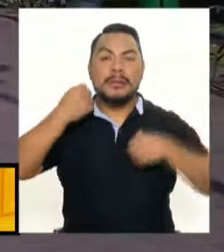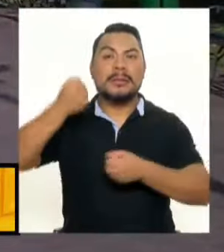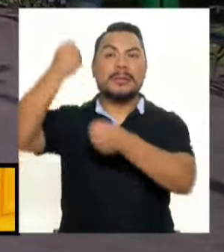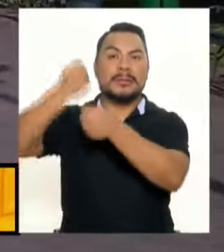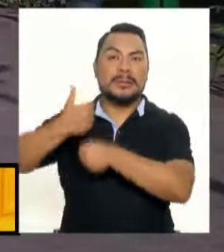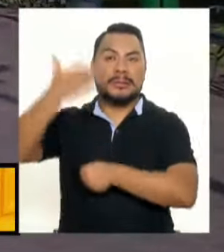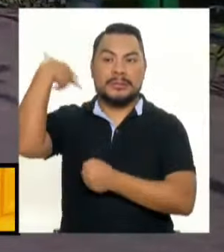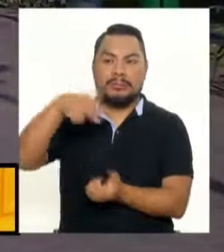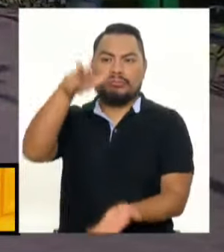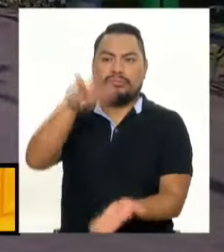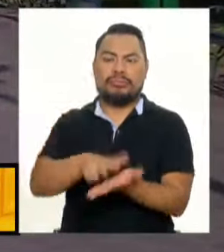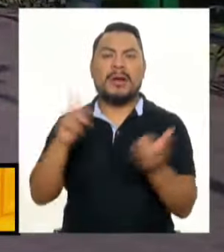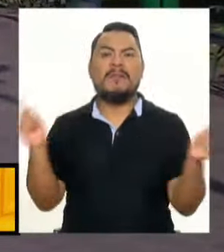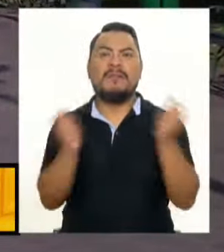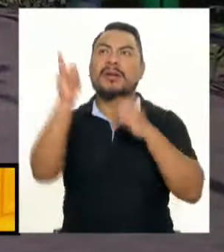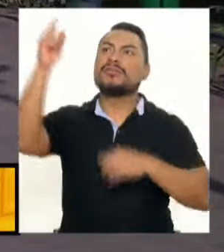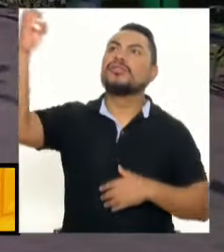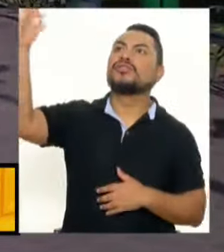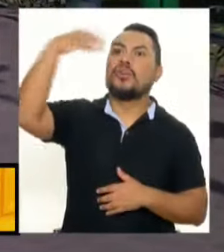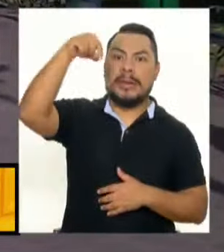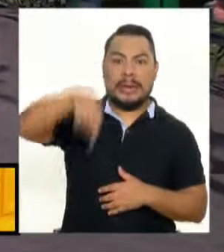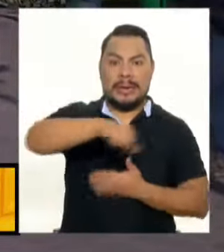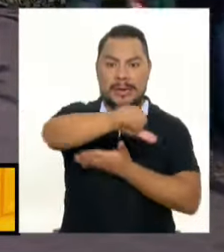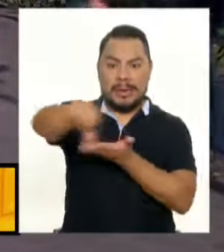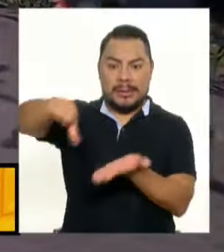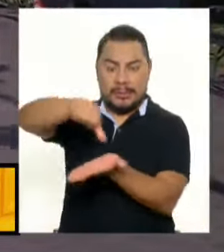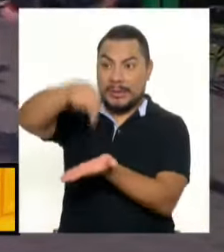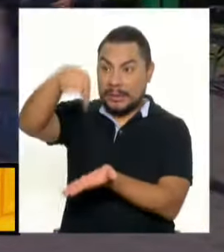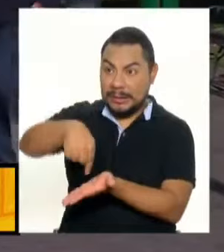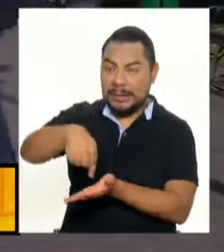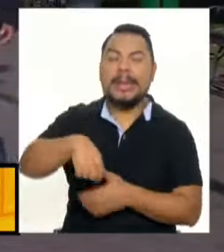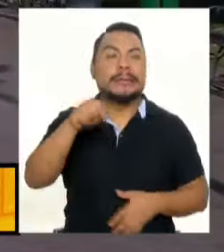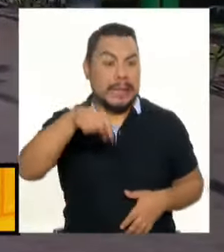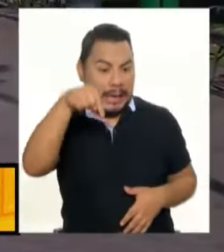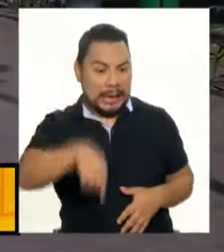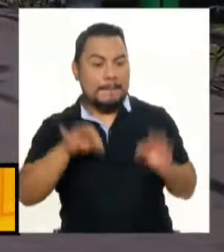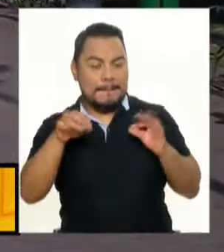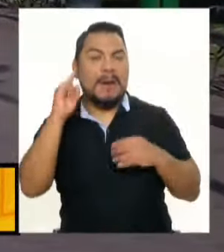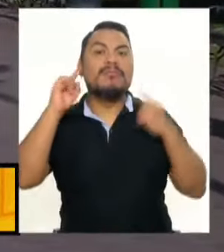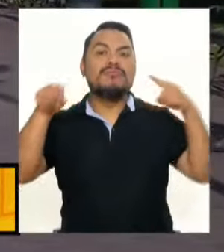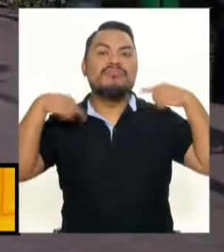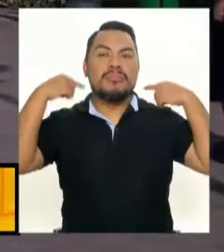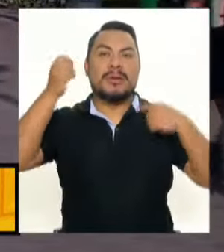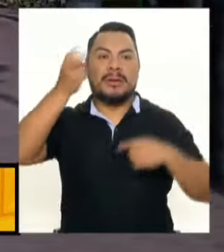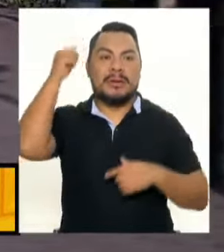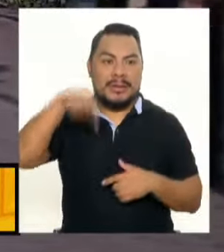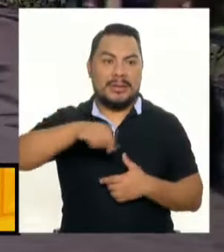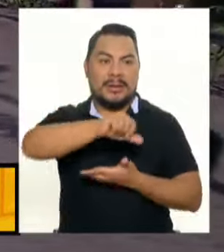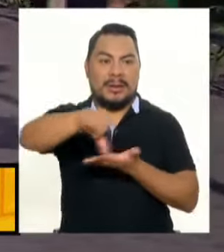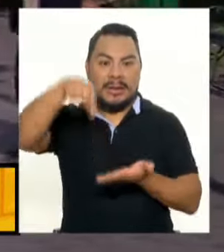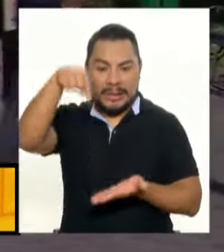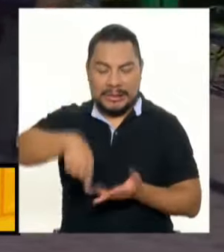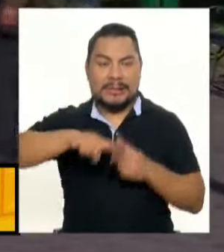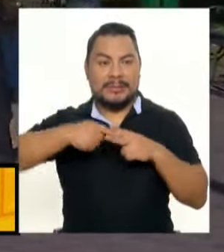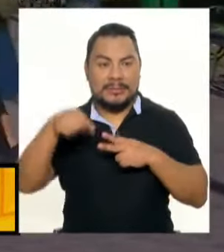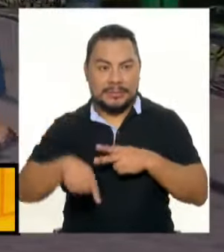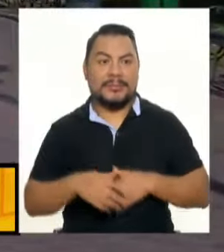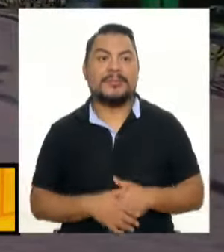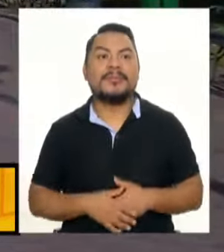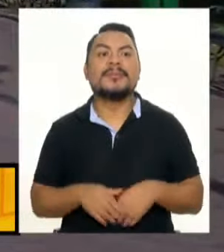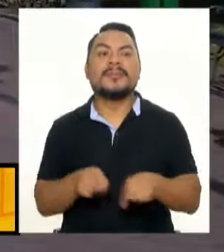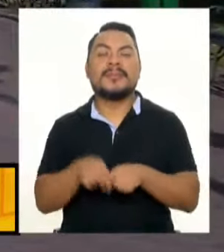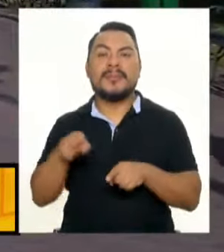hay que hacer una fiesta al sol a nuestro gran Dios. Era acá. Era acá, ¿no? La fiesta empezaba en el Coricancha. El Coricancha, sí. El Templo del Sol,